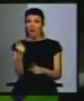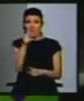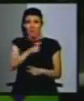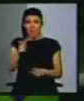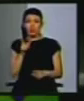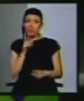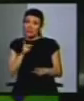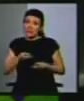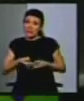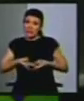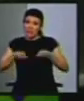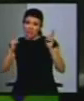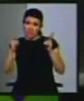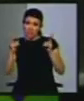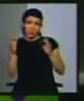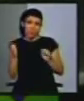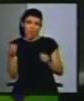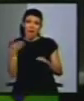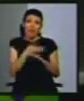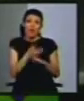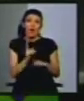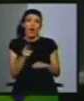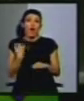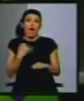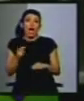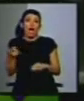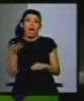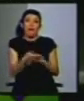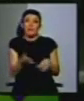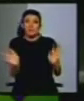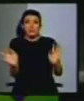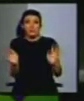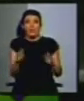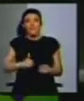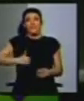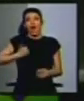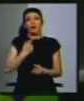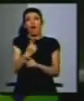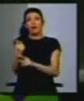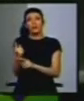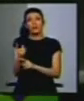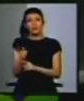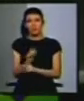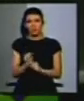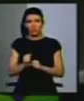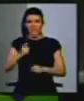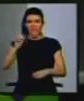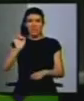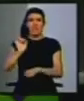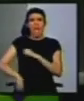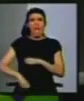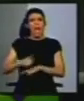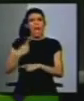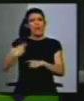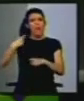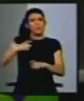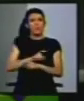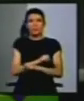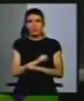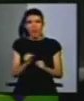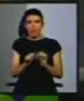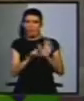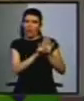persona tiene derecho a concurrir o no concurrir en forma voluntaria. no negándoselo por una supuesta ley que esta